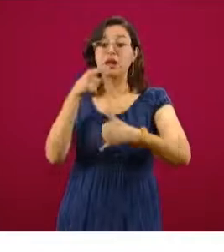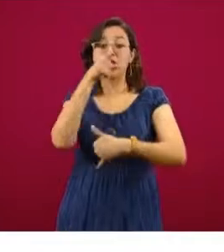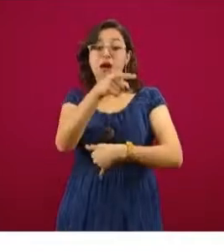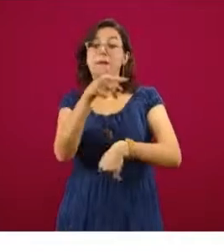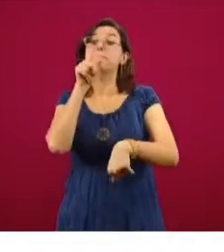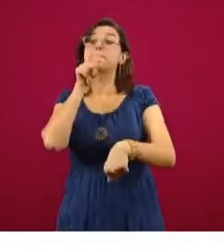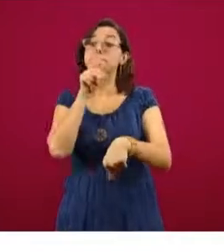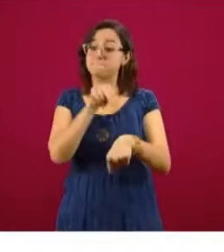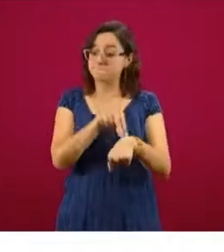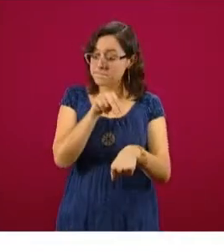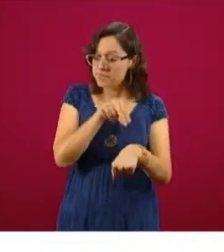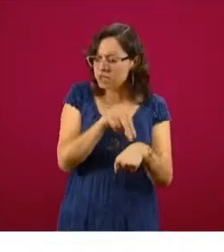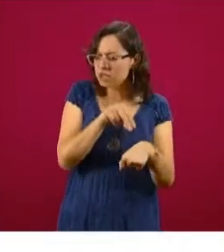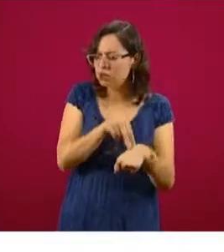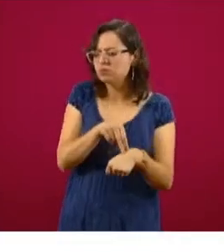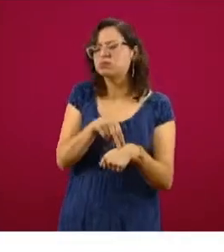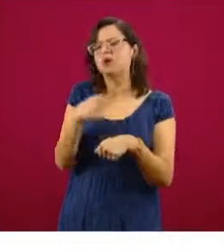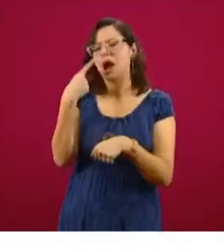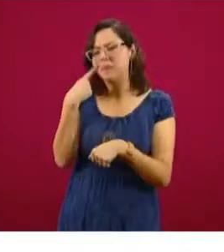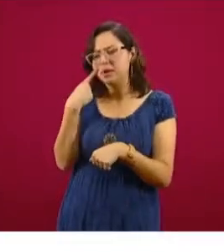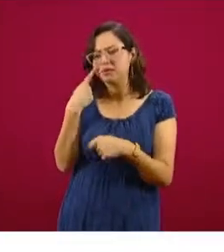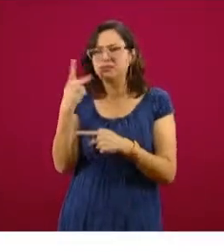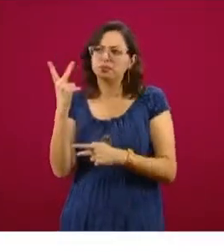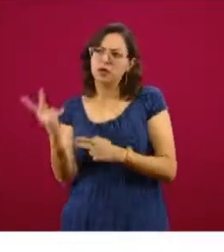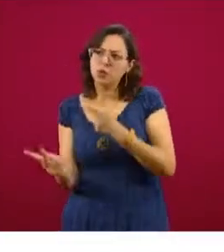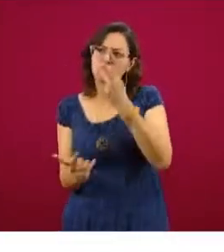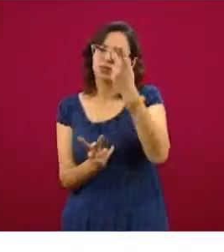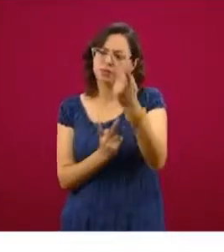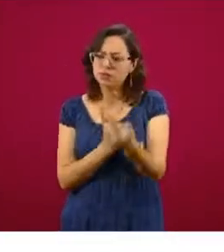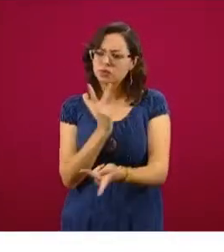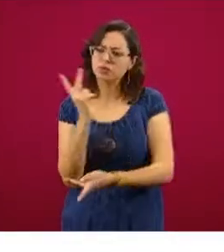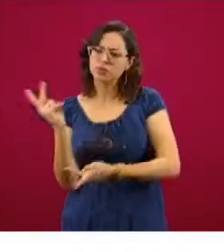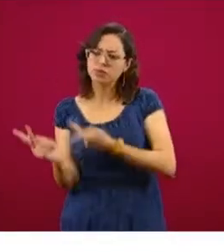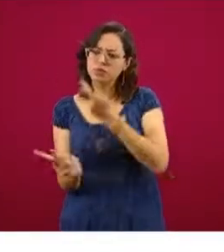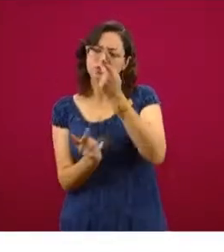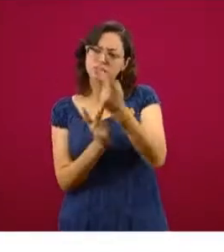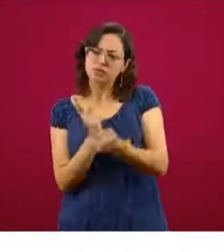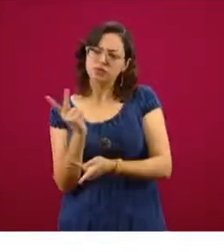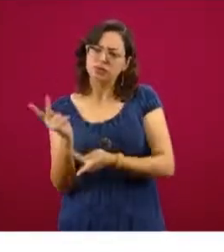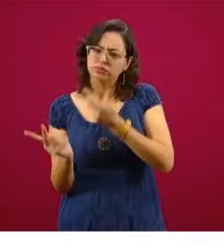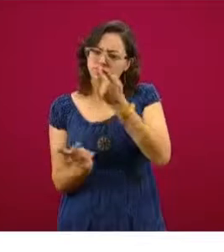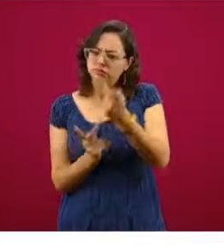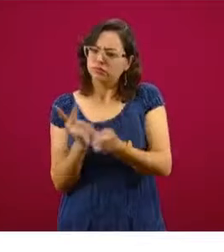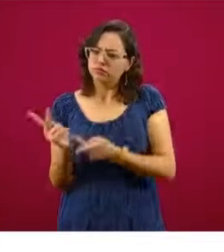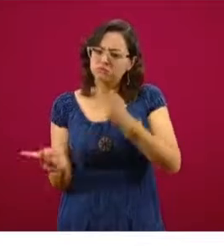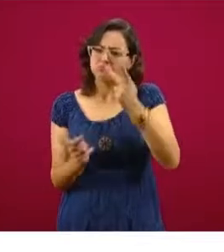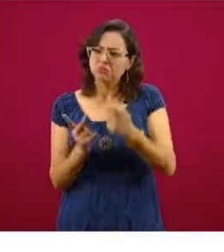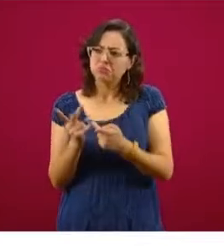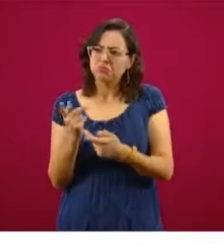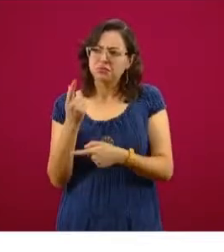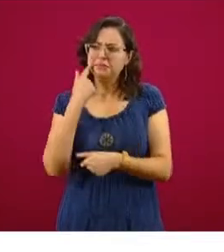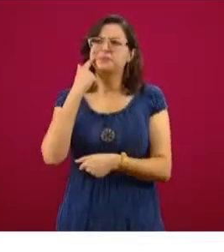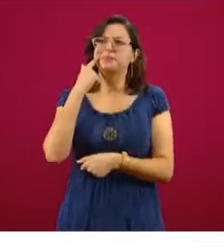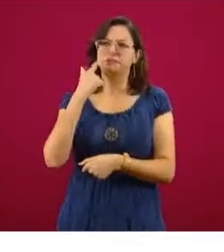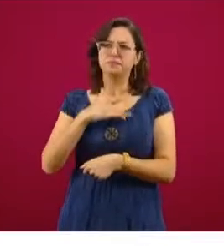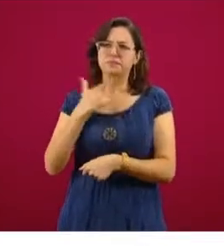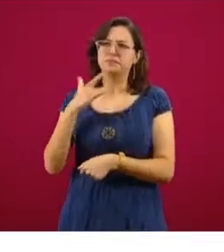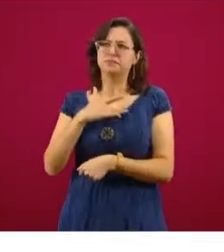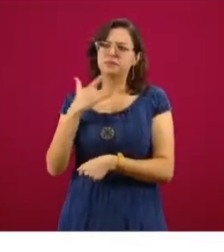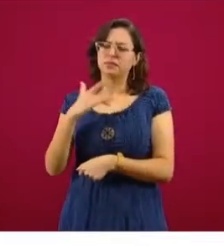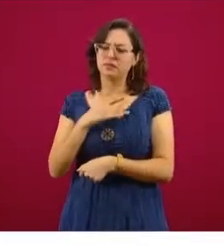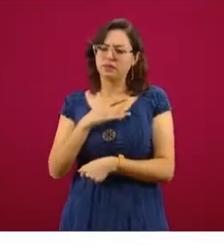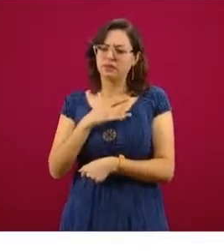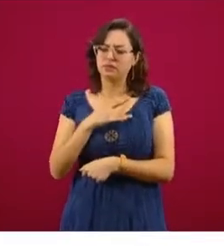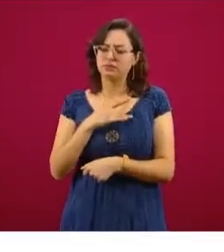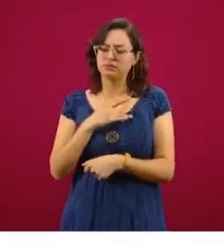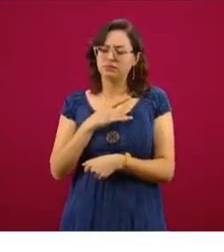que también le van a hacer una valoración telefónica, una valoración con preguntas y demás para determinar cuál es